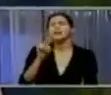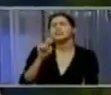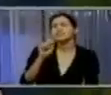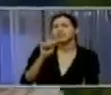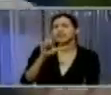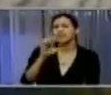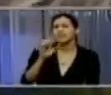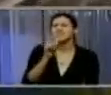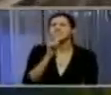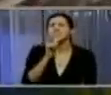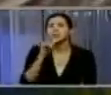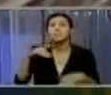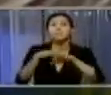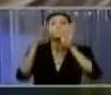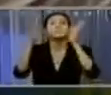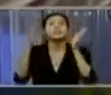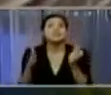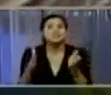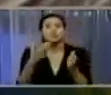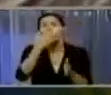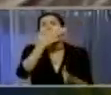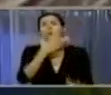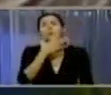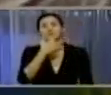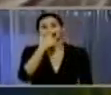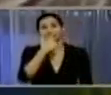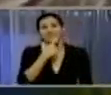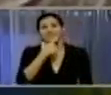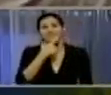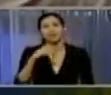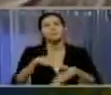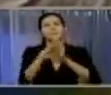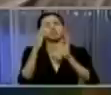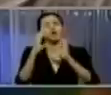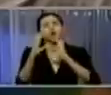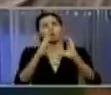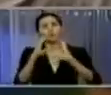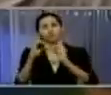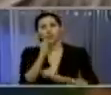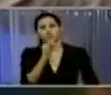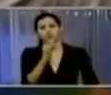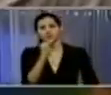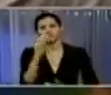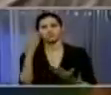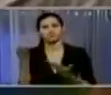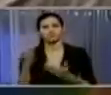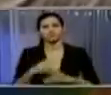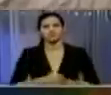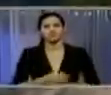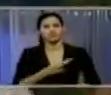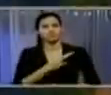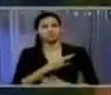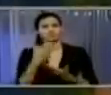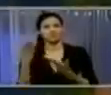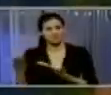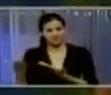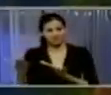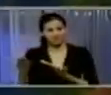El ministro Luis José Marcano, nuestro ministro de Comunicación e Información, Monsieur Marcané.